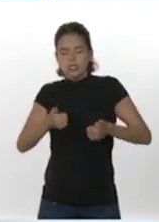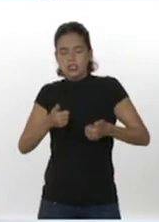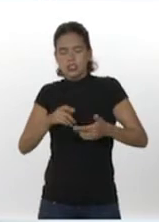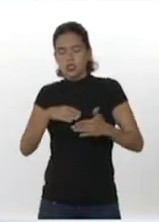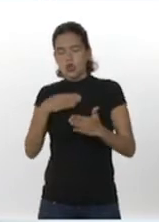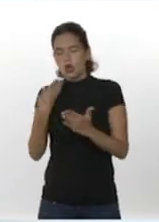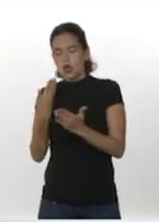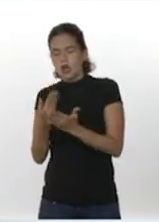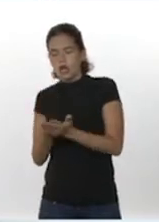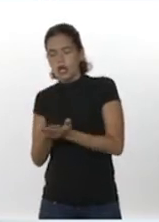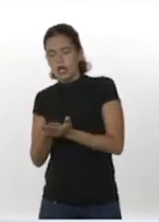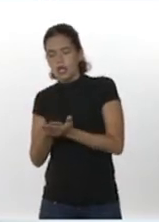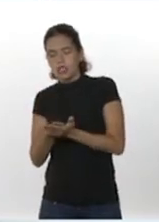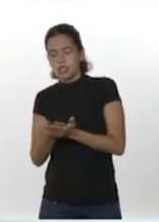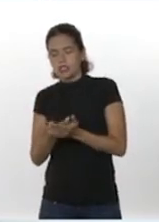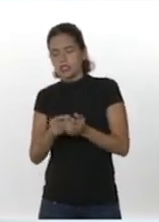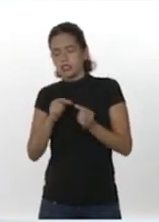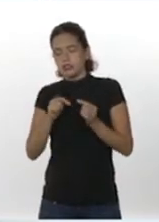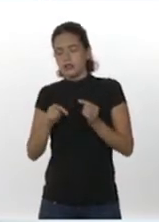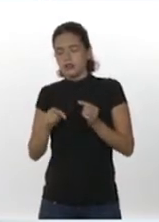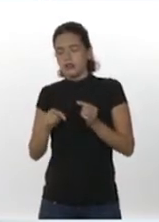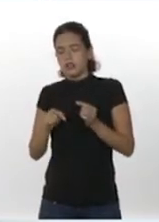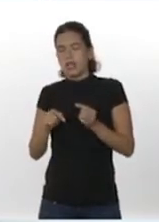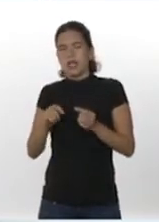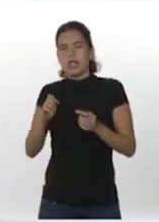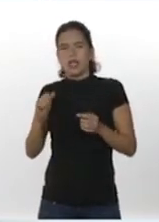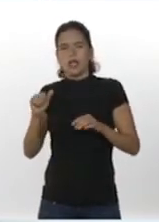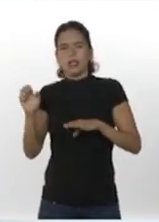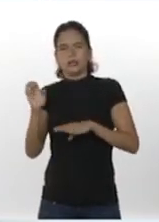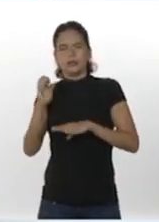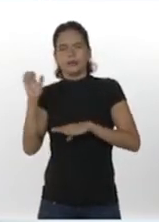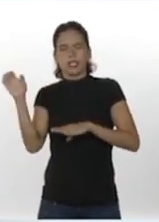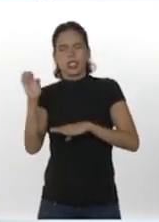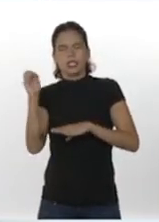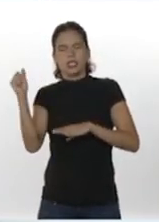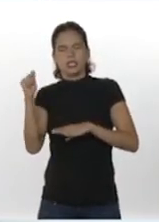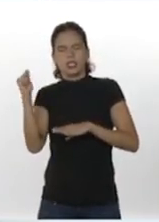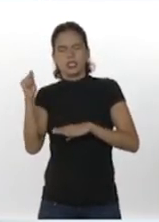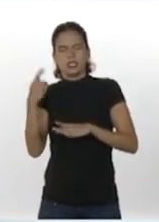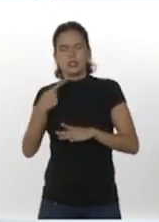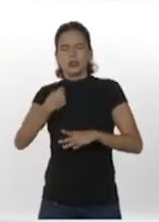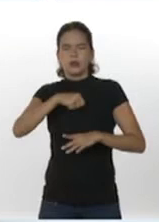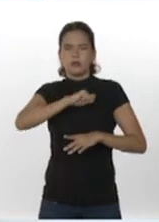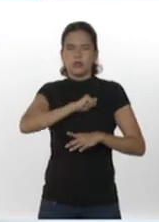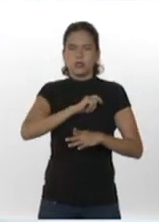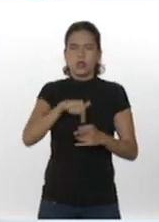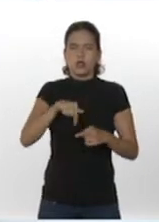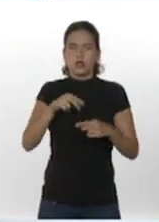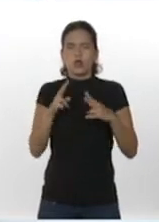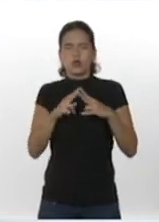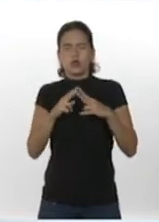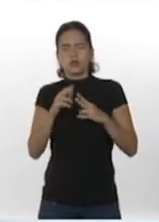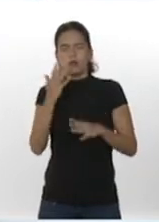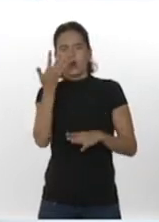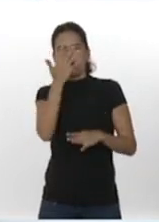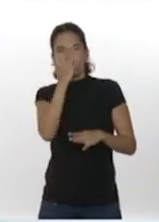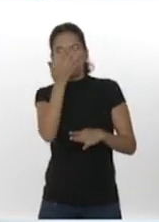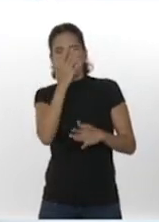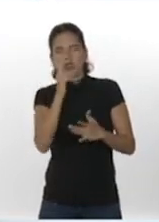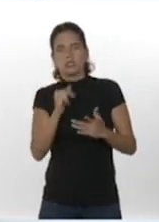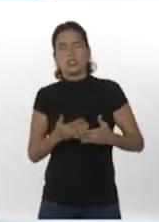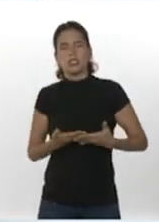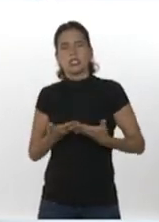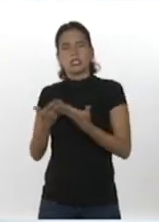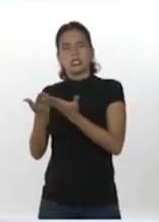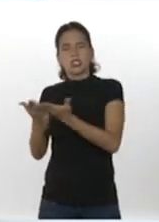a España. Son colonias totalmente españolas, y lo que conocemos hoy como el territorio de Brasil se lo dan